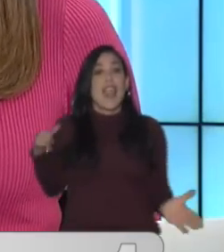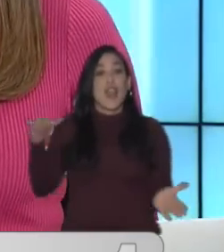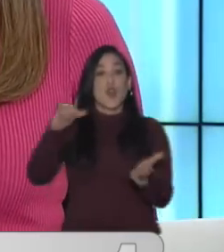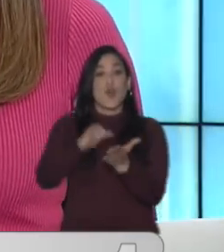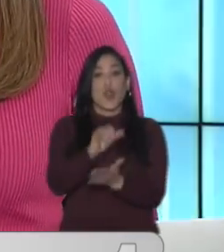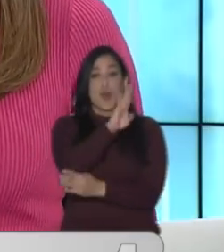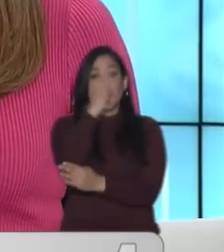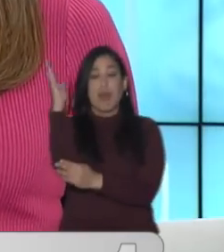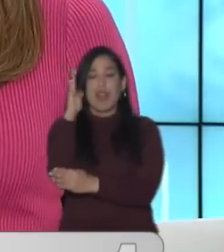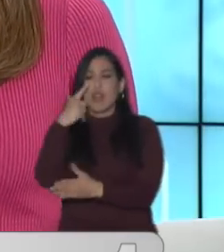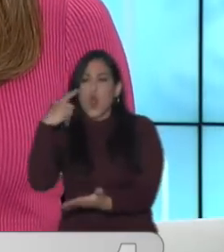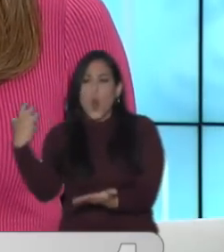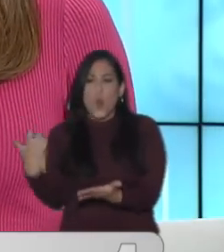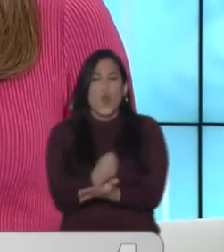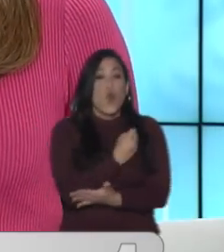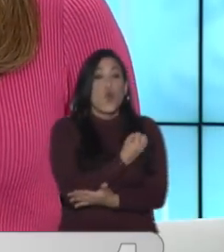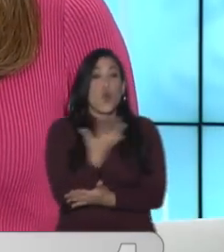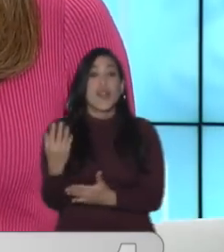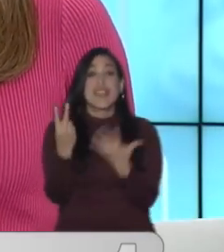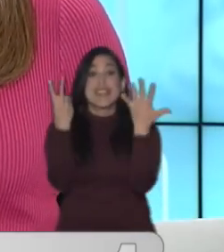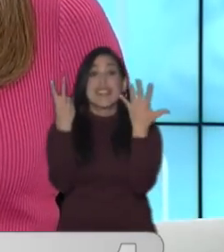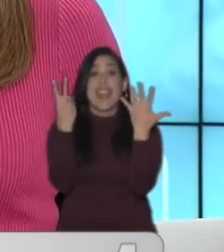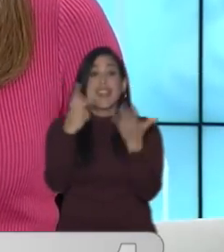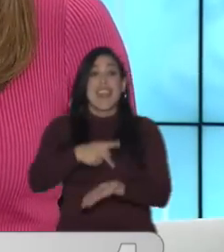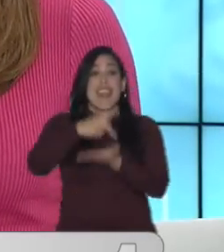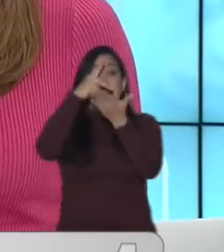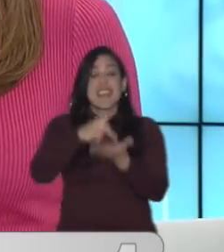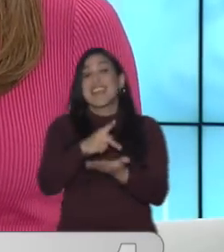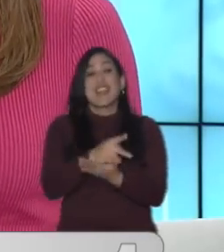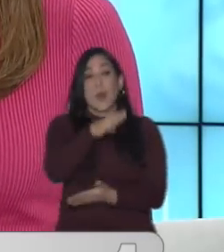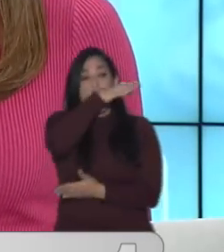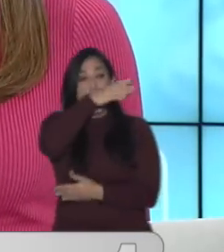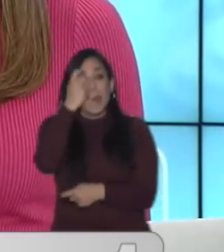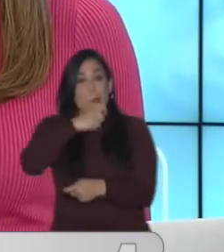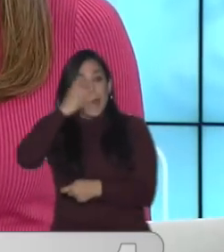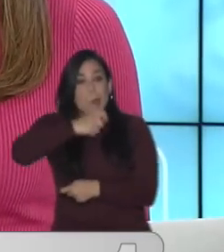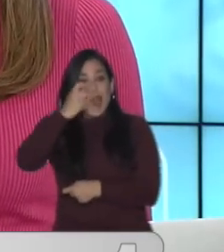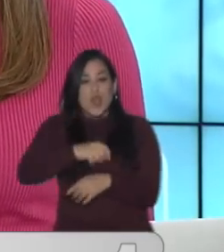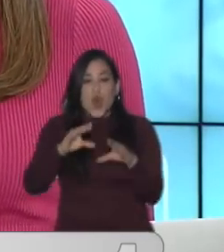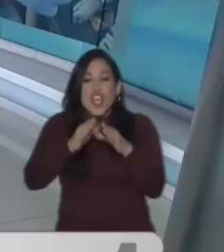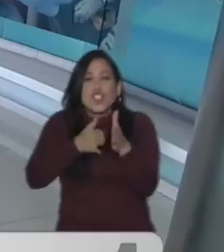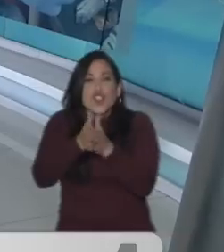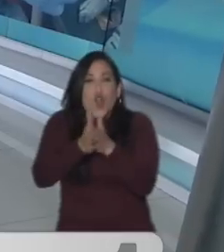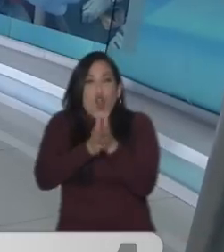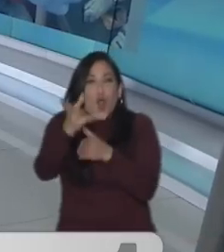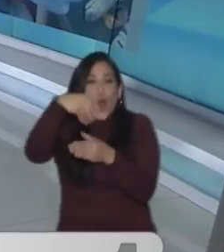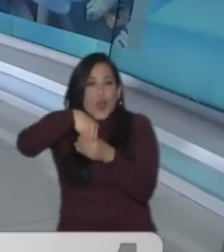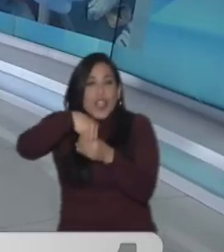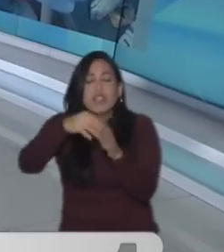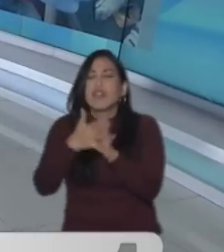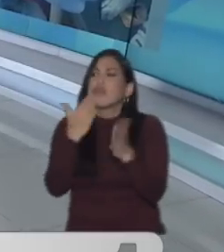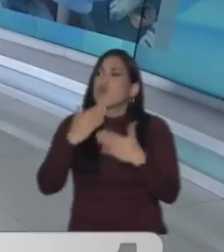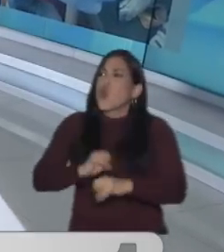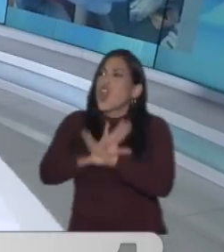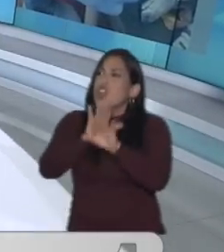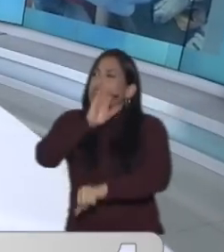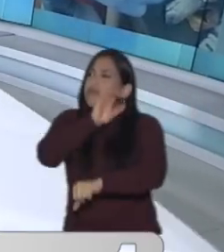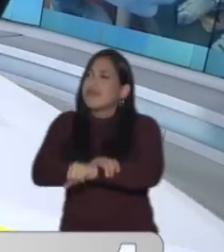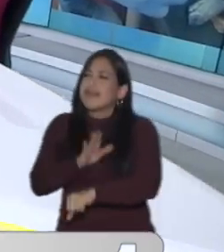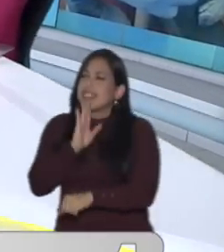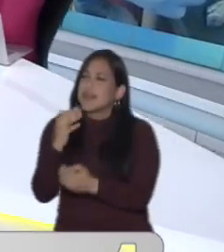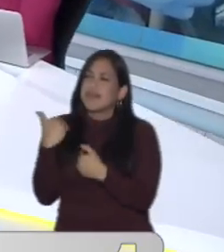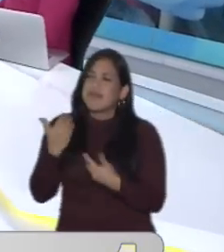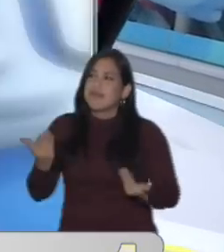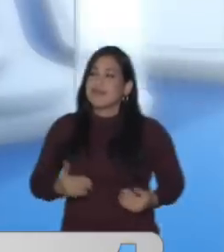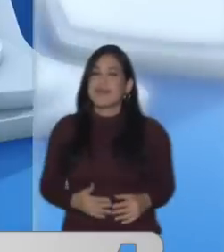de Barranquilla incautaron más de 7 kilos de marihuana camuflada en barras de chocolate. Jorge Castro, buenos días. ¿Hay capturados por